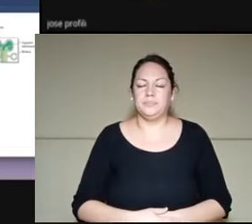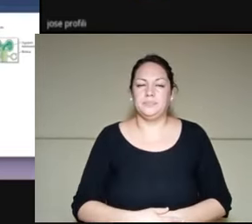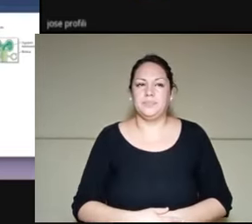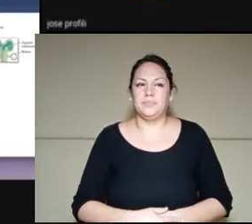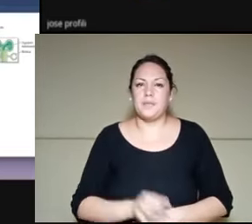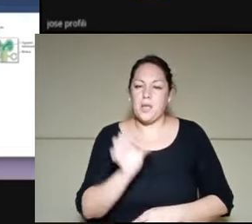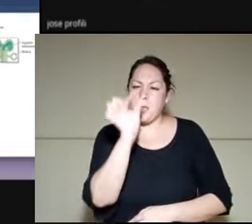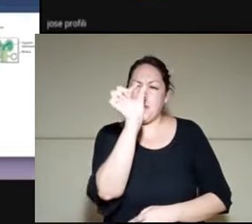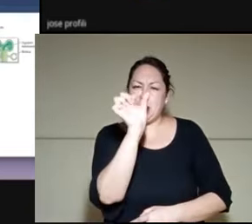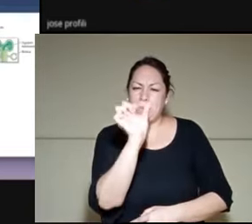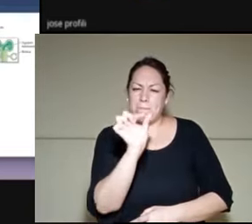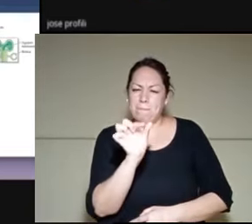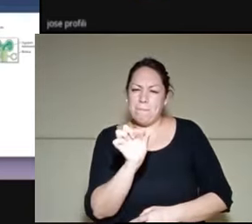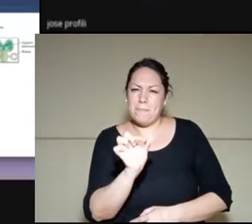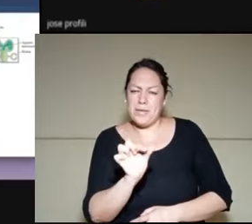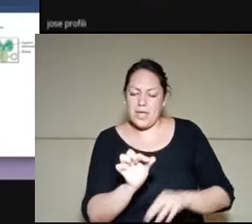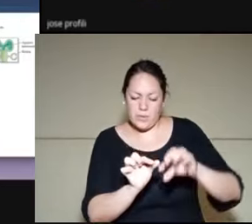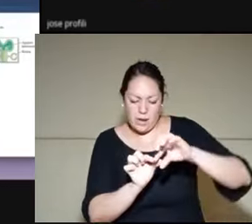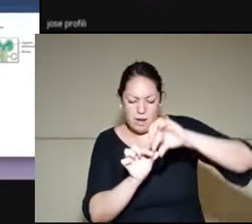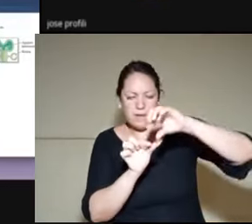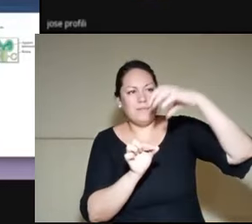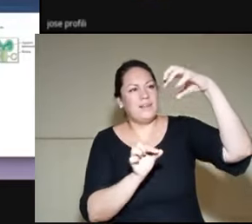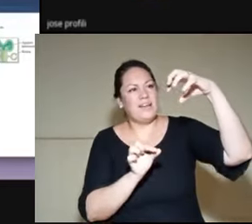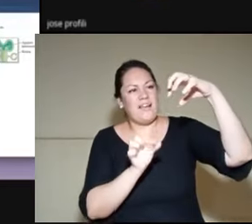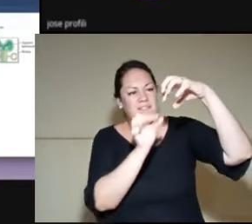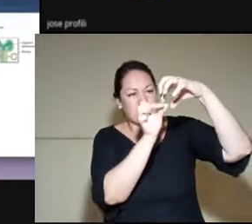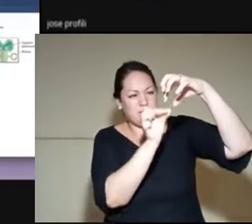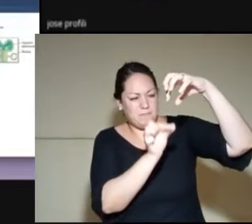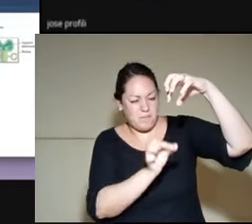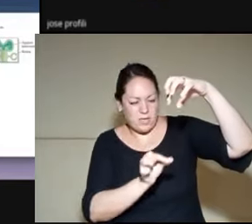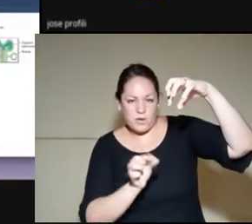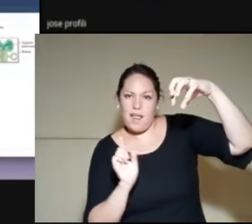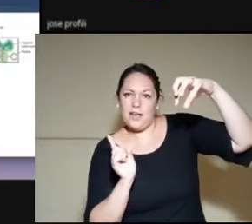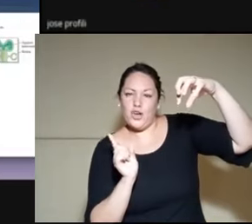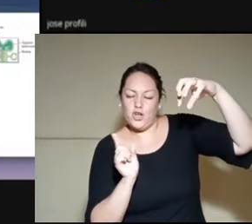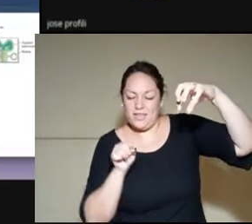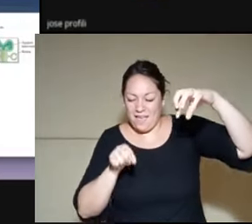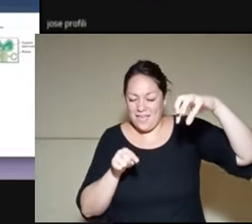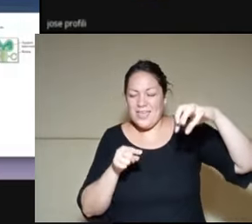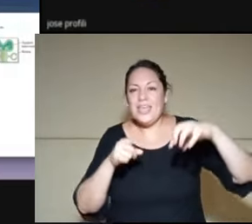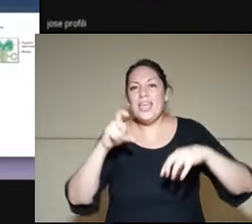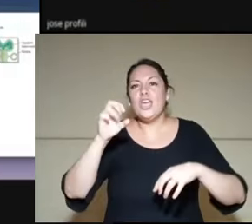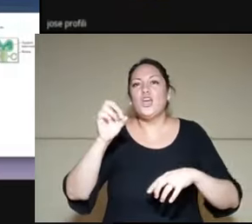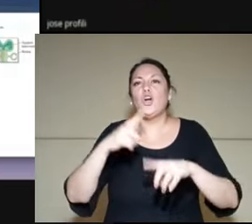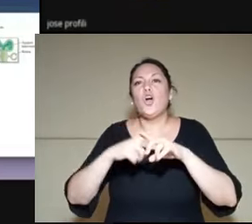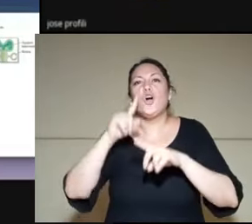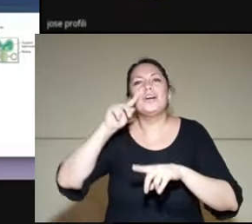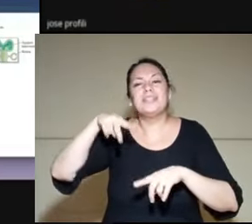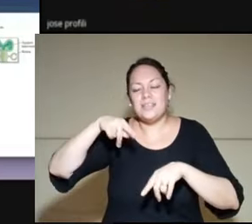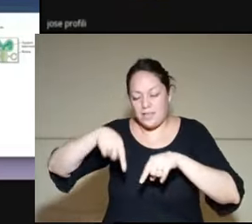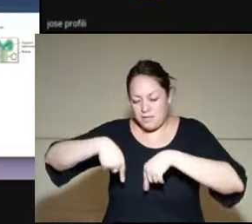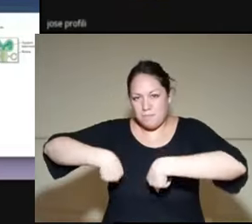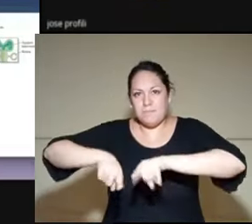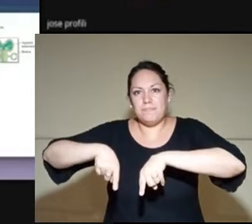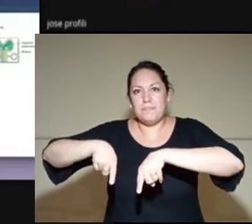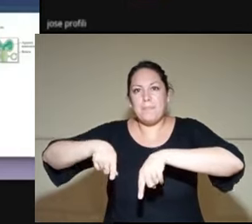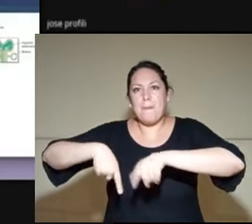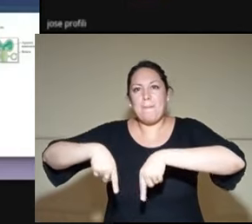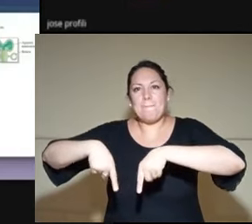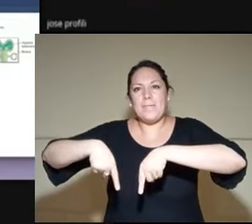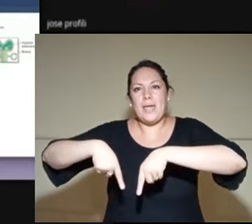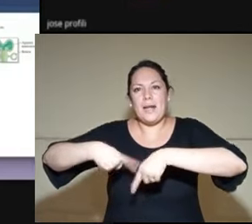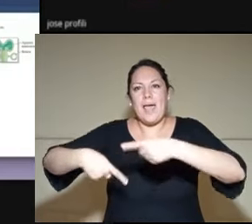polo caudal, fíjense la médula, cómo llega hasta ahí, que después esto va a ser el coxis, de ahí se desprenden los brotes para las